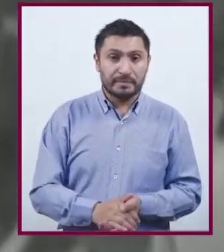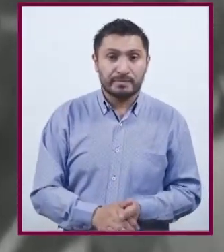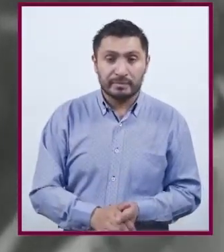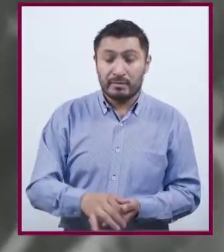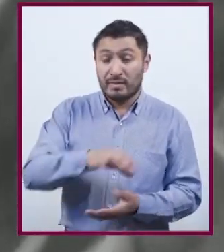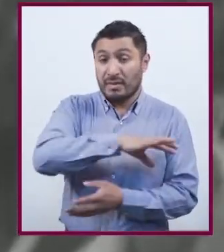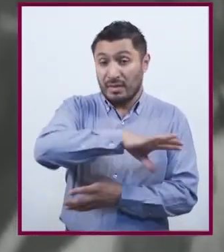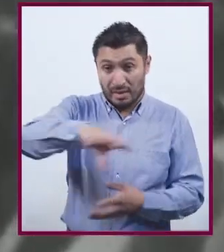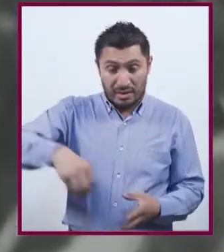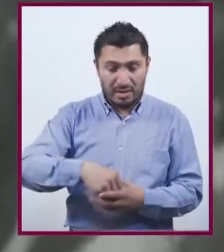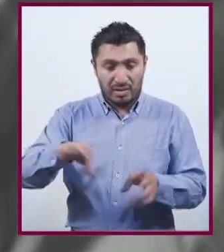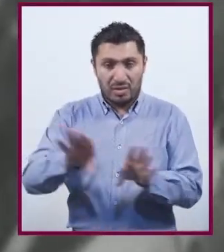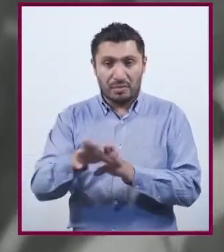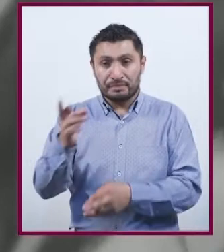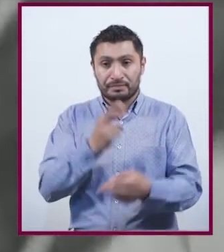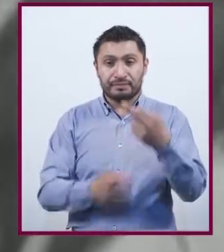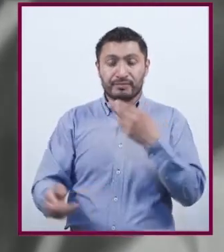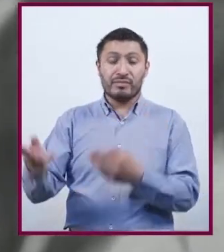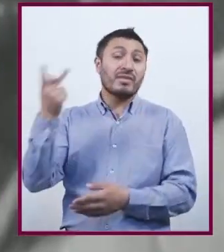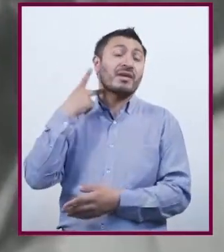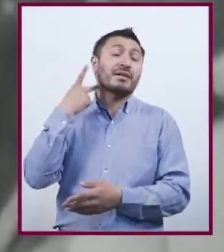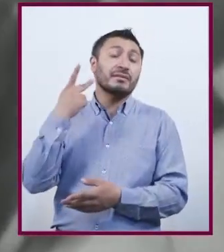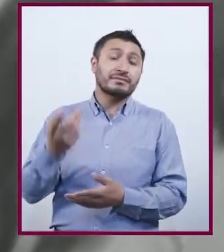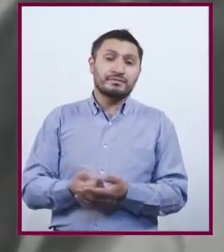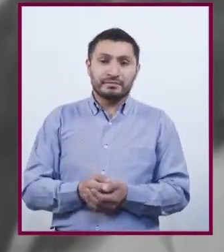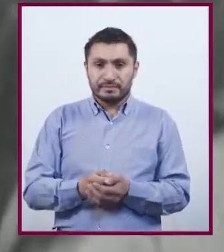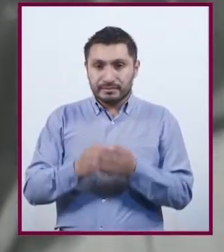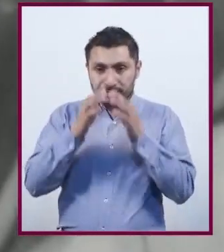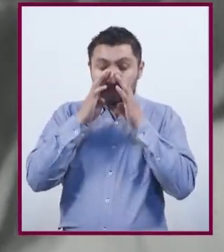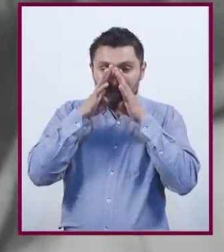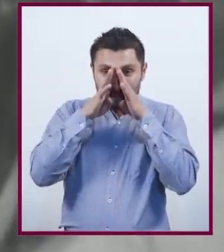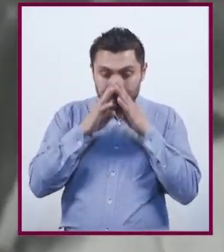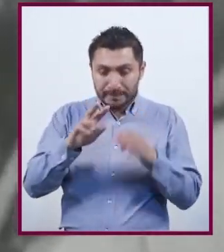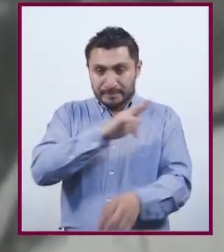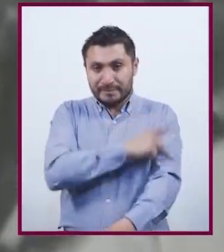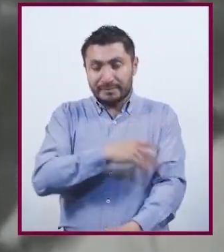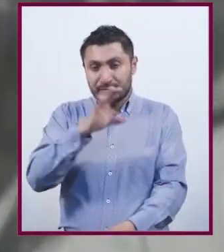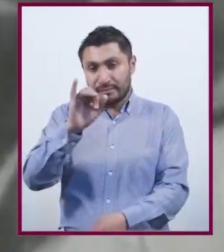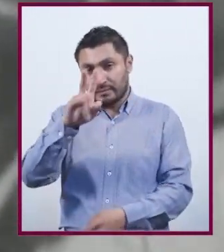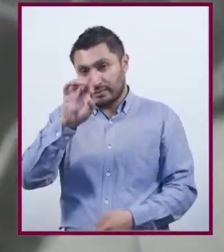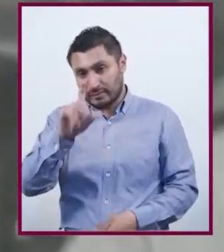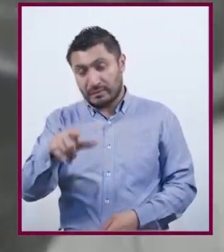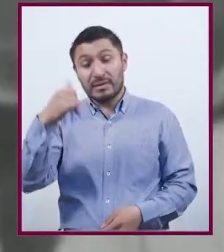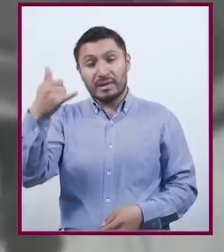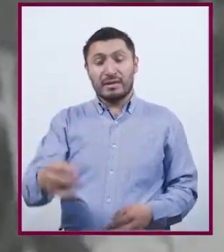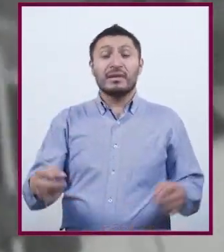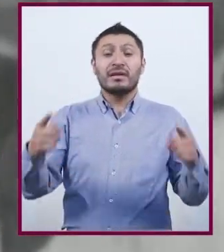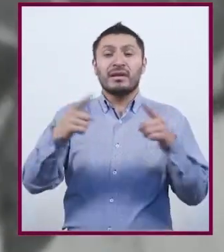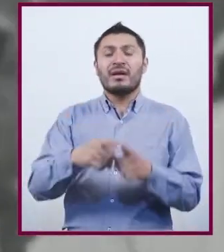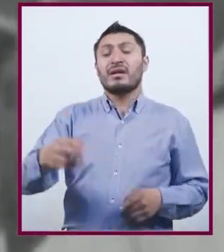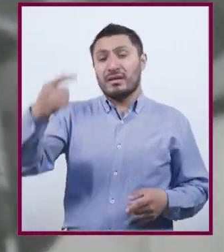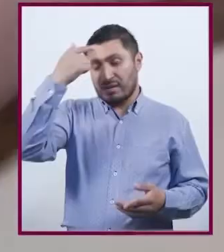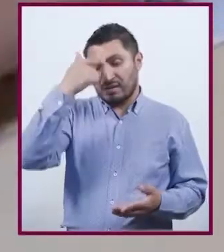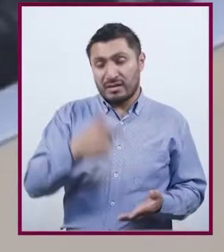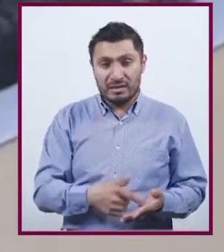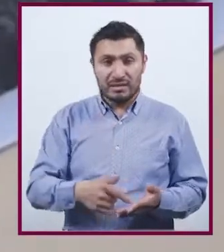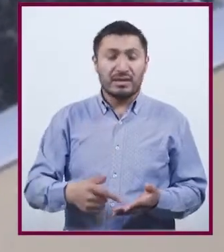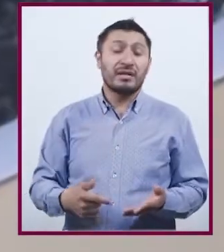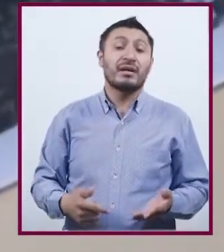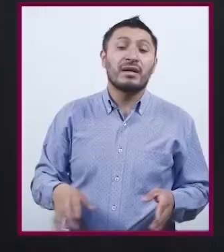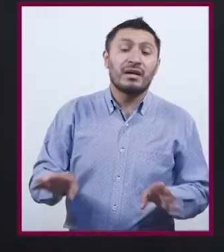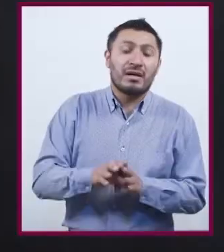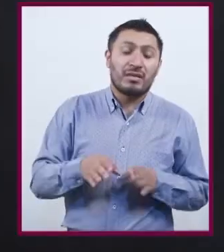regresión en la política de secularización del poder civil y que la Iglesia considerara que los cementerios formaban parte de sus